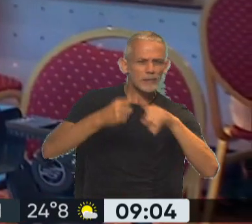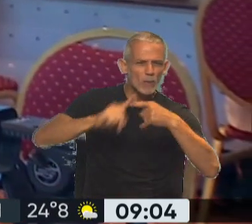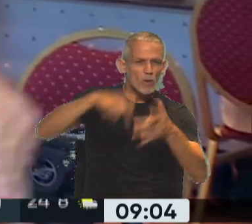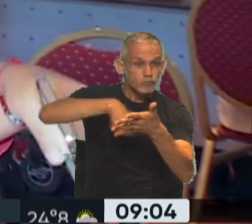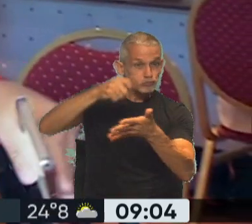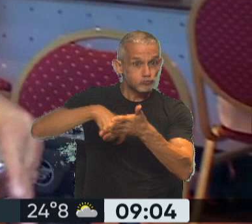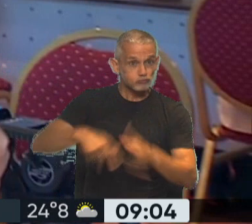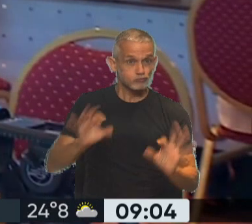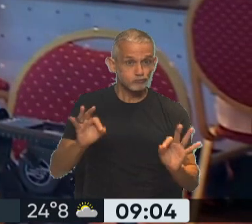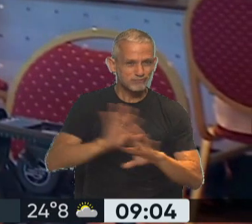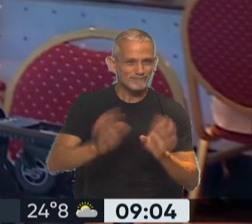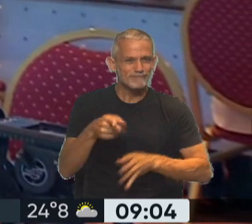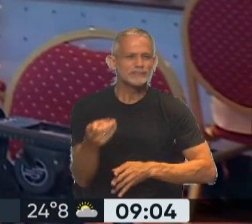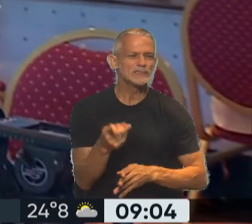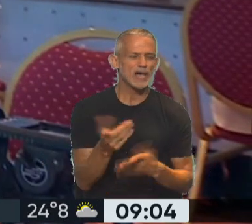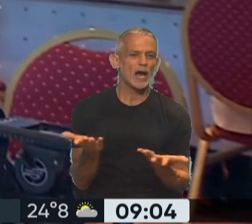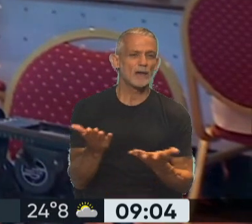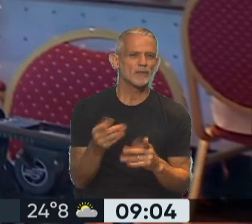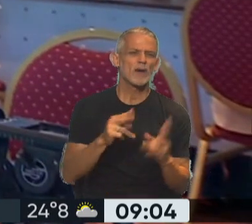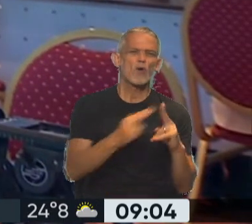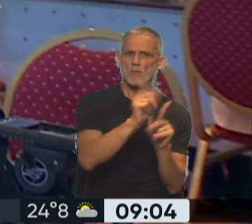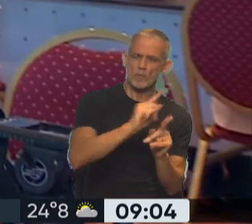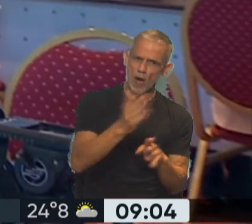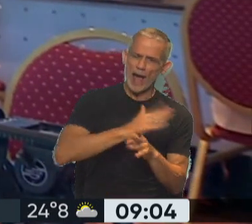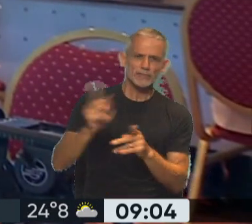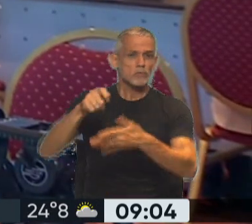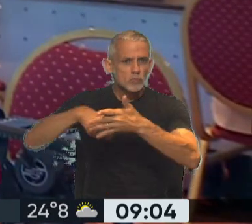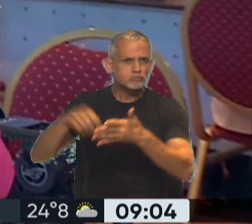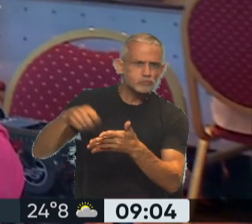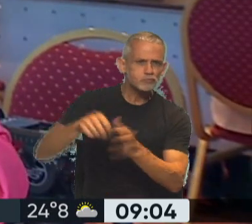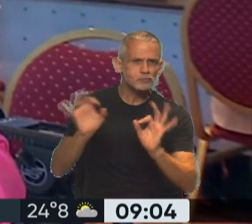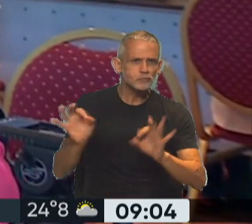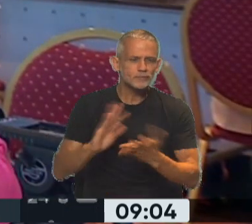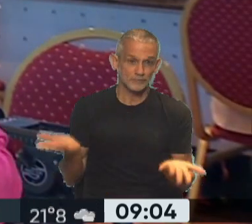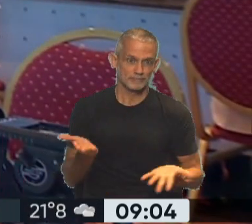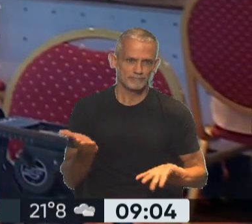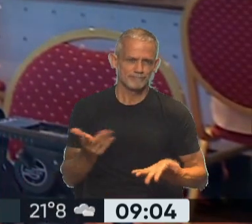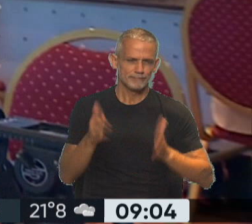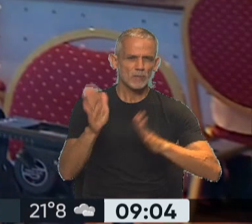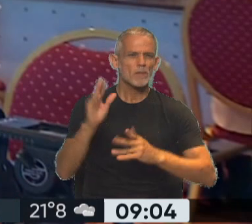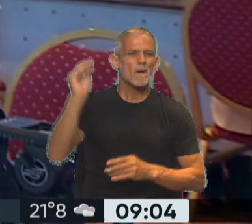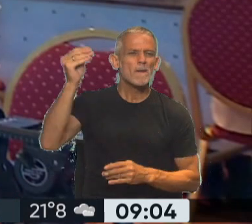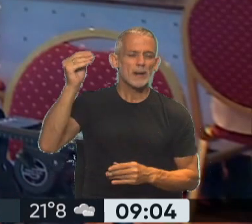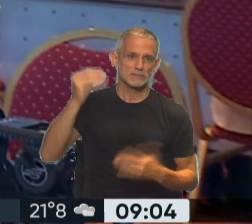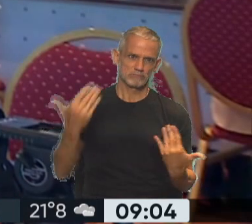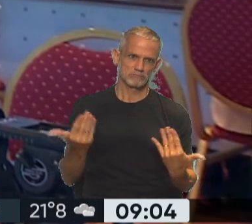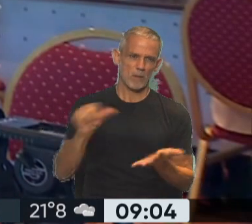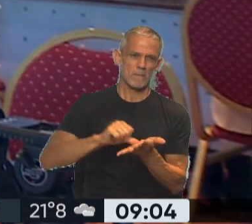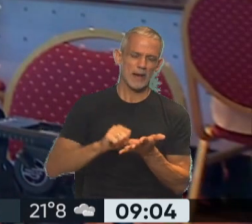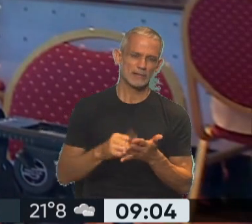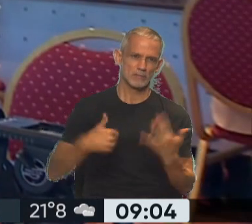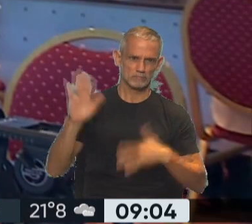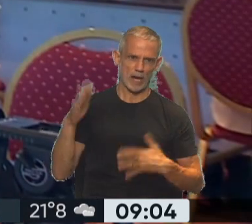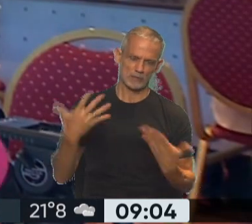se han firmado ya previamente previo a esta Cumbre que decíamos también va a tener ese tinte muy especial Porque Brasil es uno de los países más